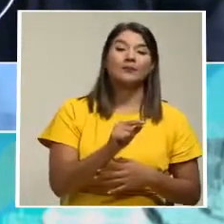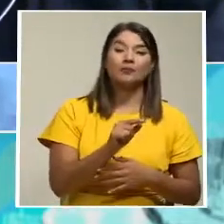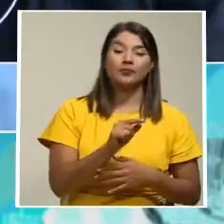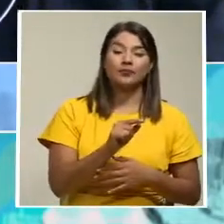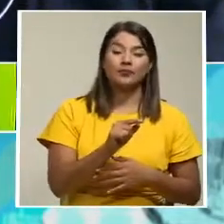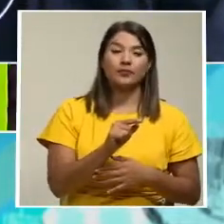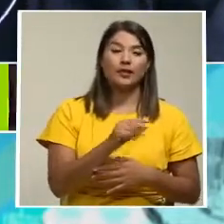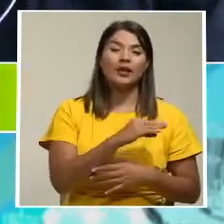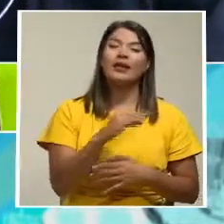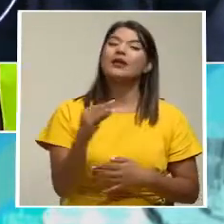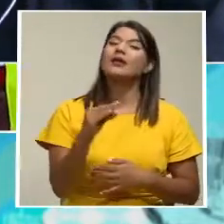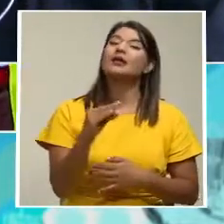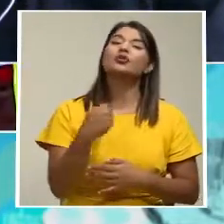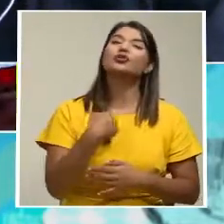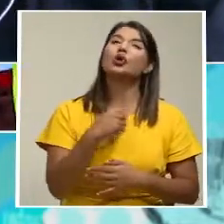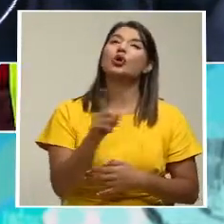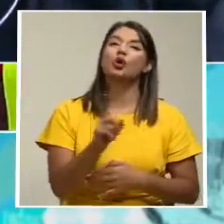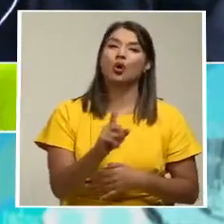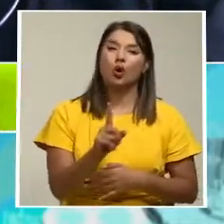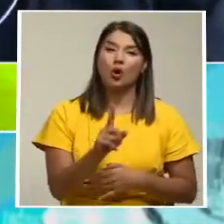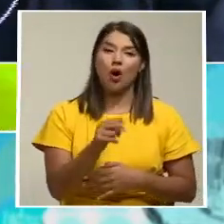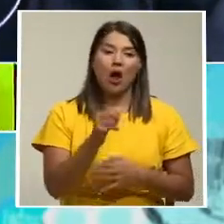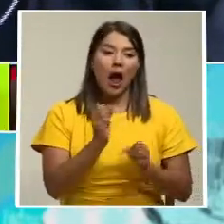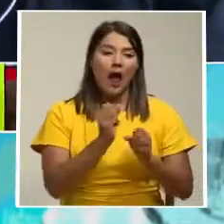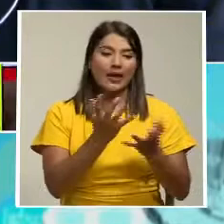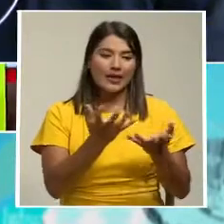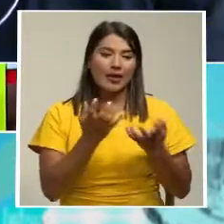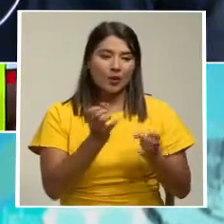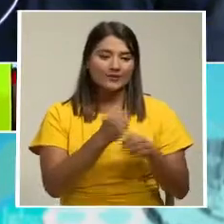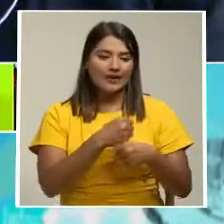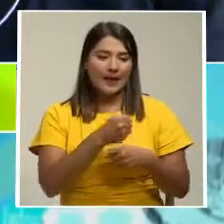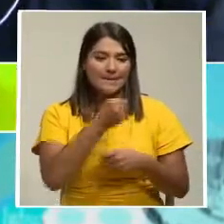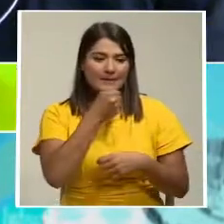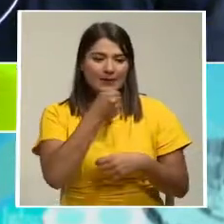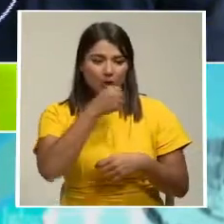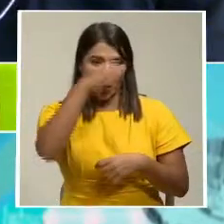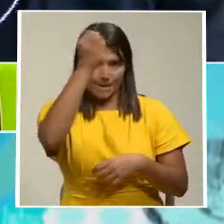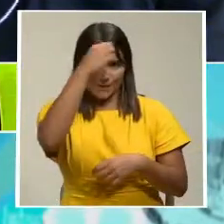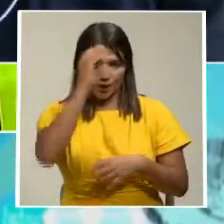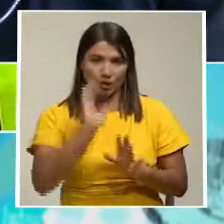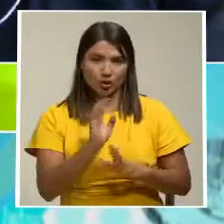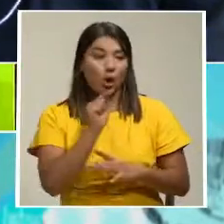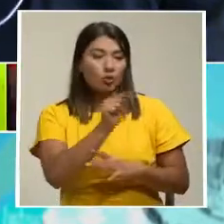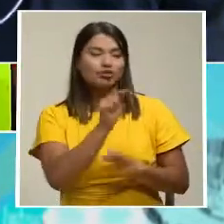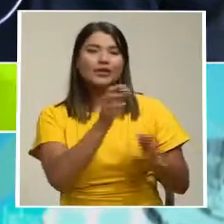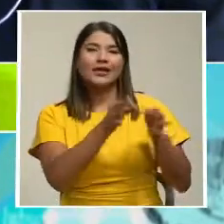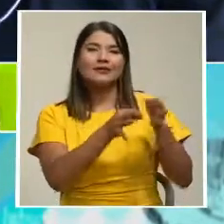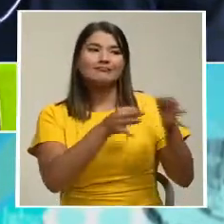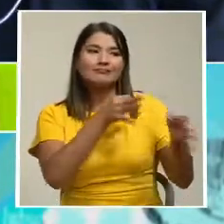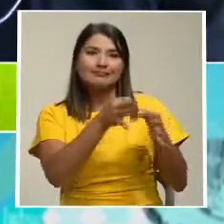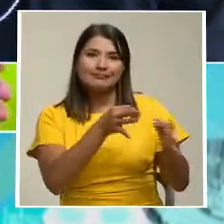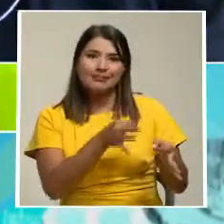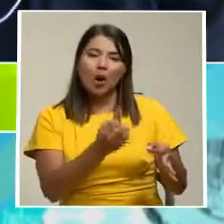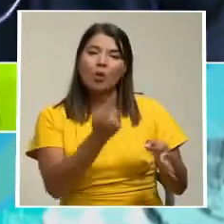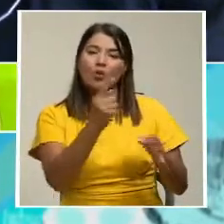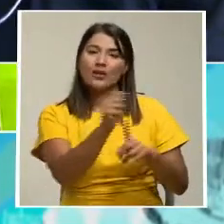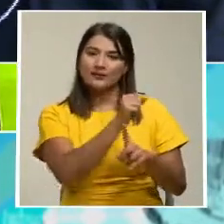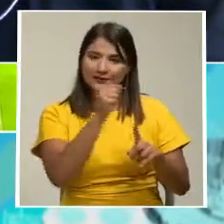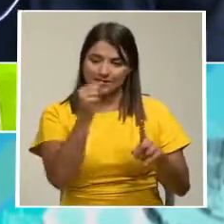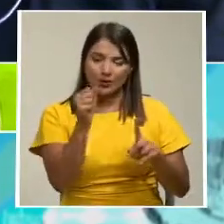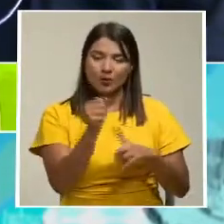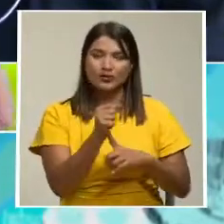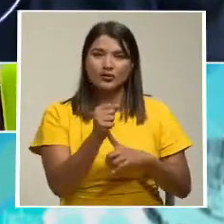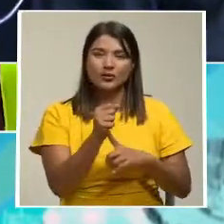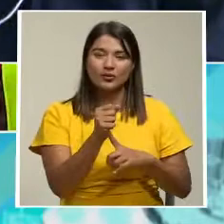posibilidades, y no estoy haciendo periodismo de opinión, vos estás describiendo una situación en